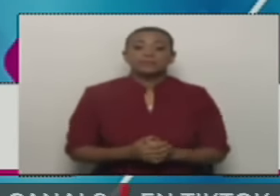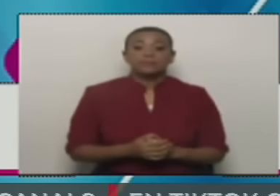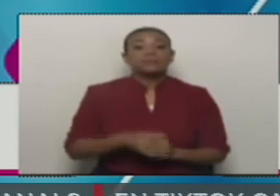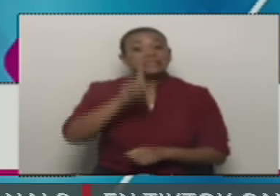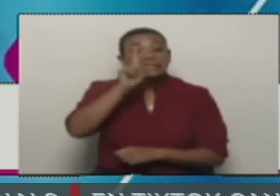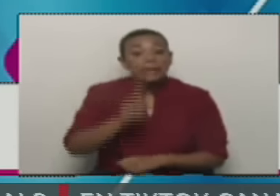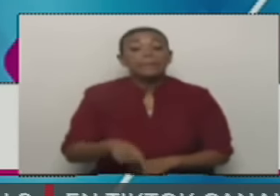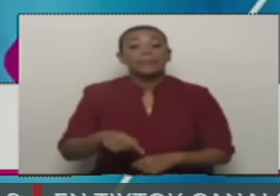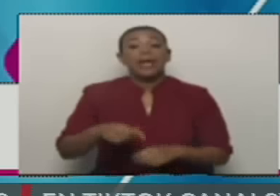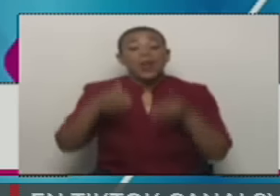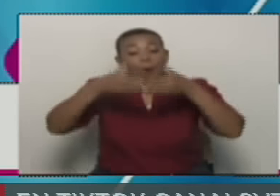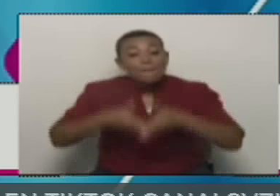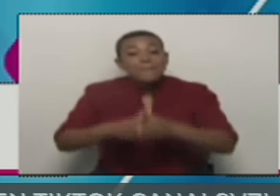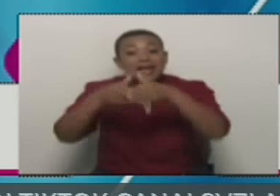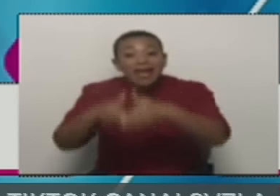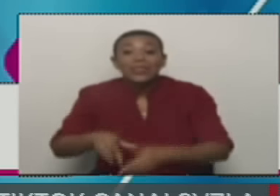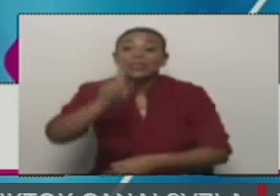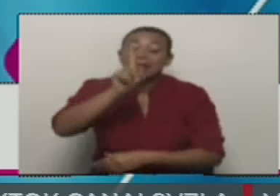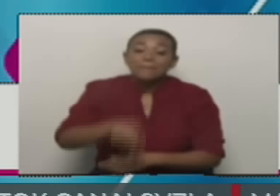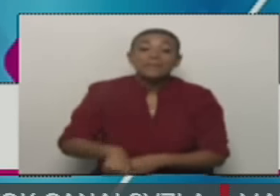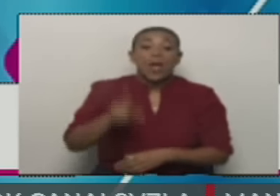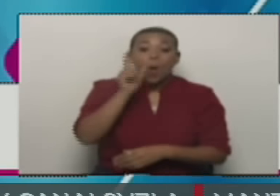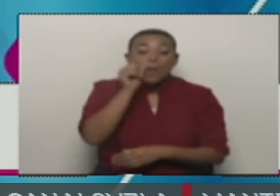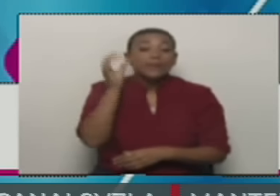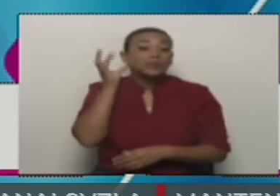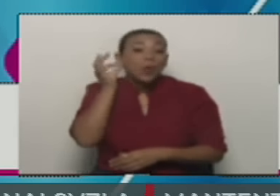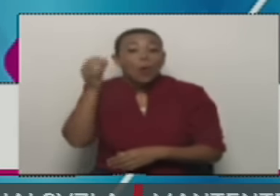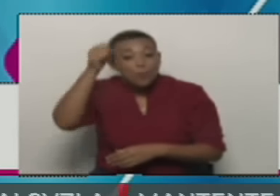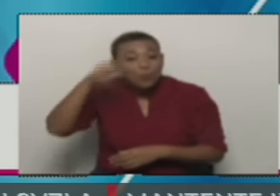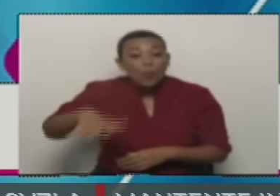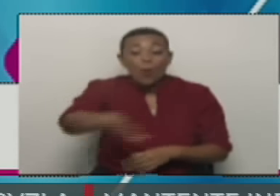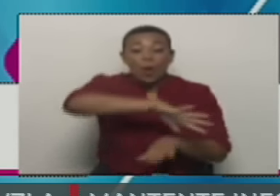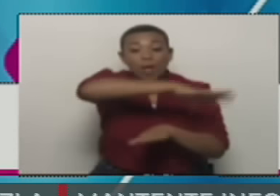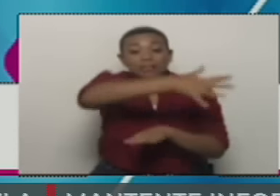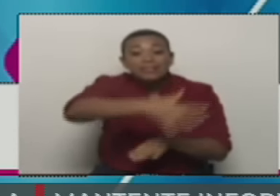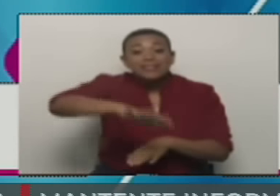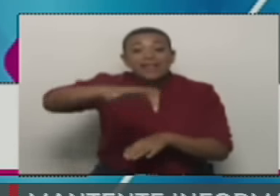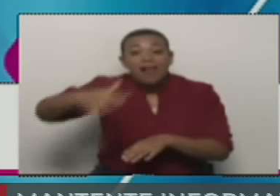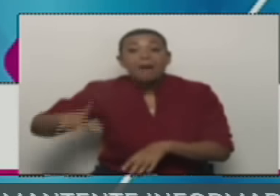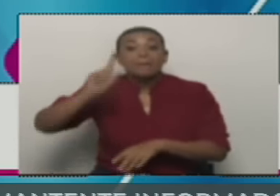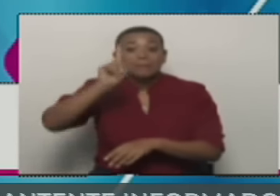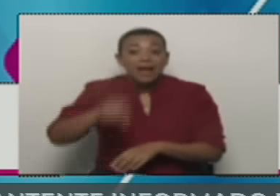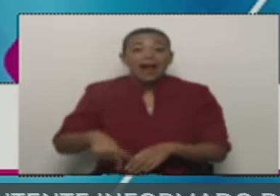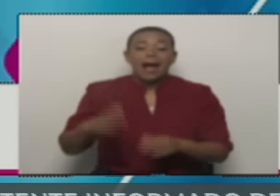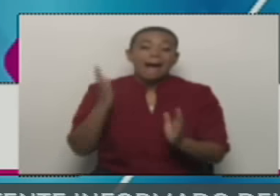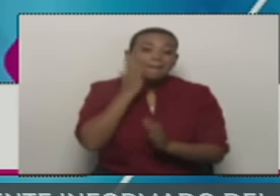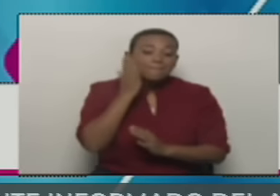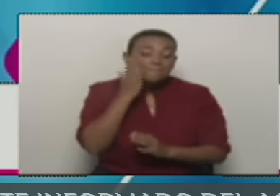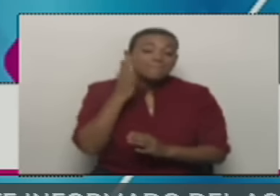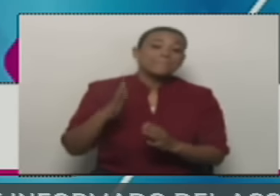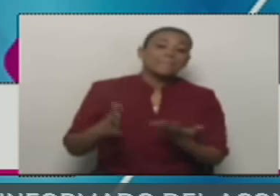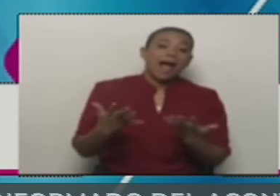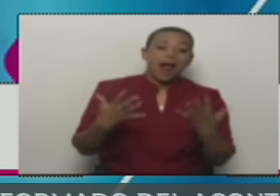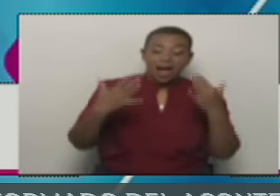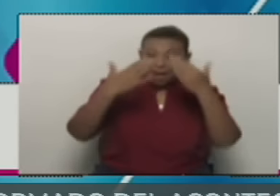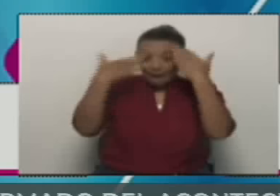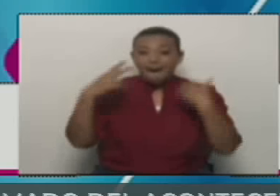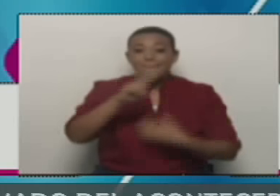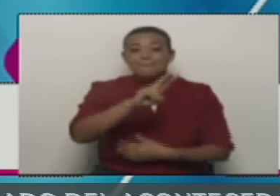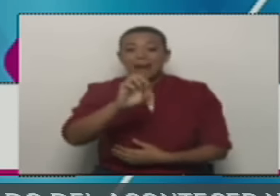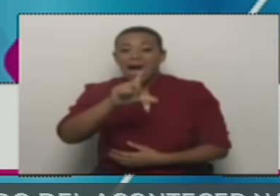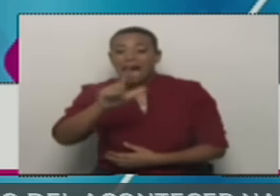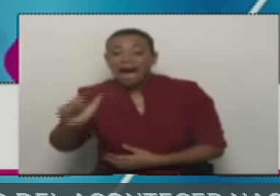los pescadores, las pescadoras, los pueblos de la mar, nuestra Armada Bolivariana, en